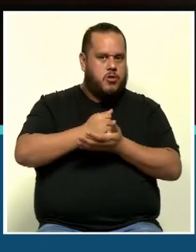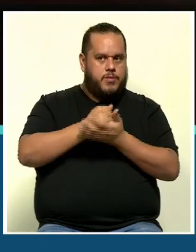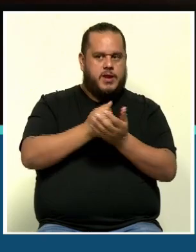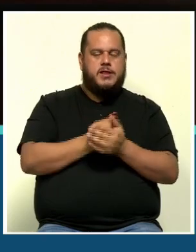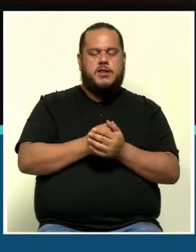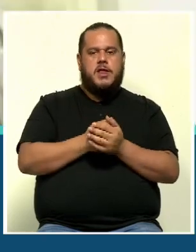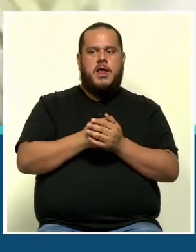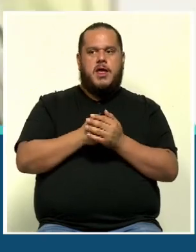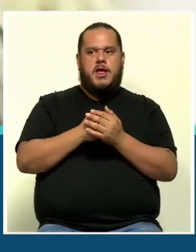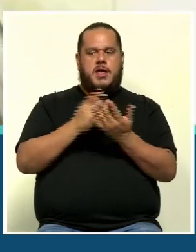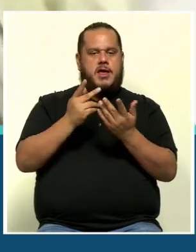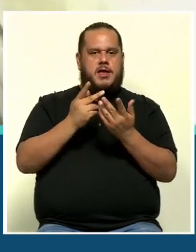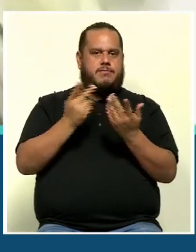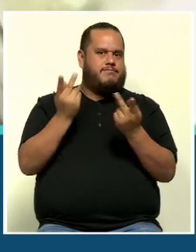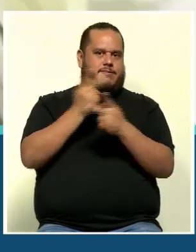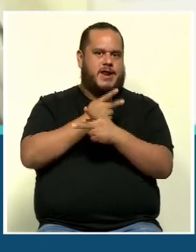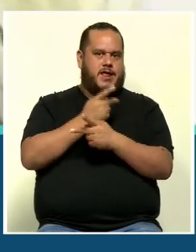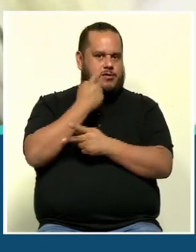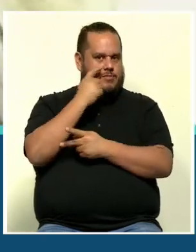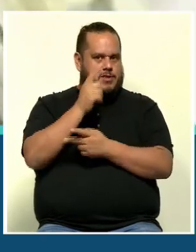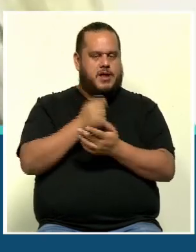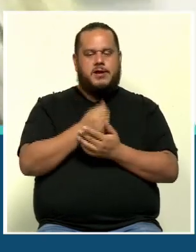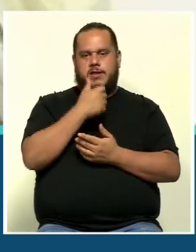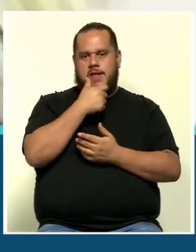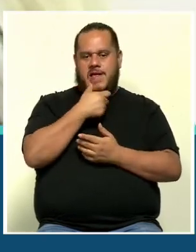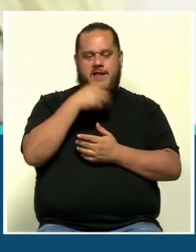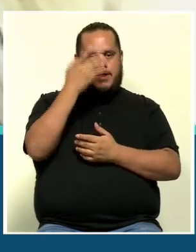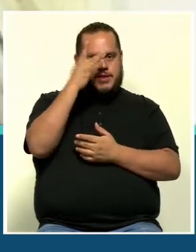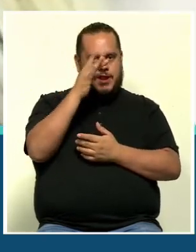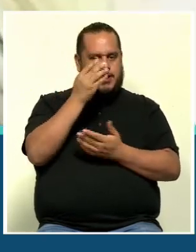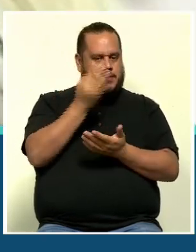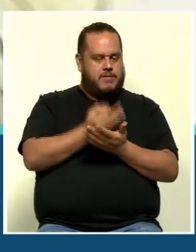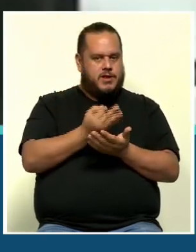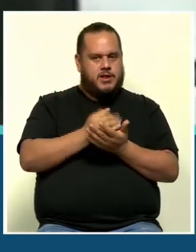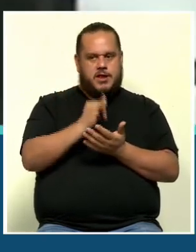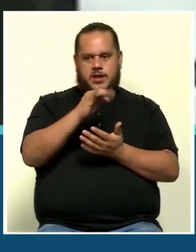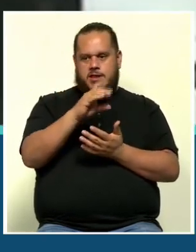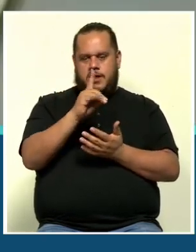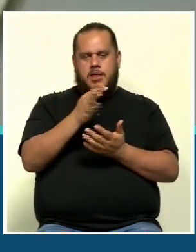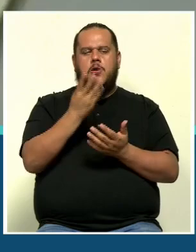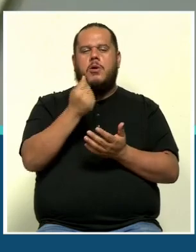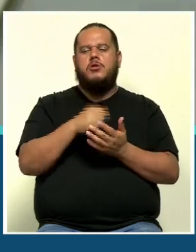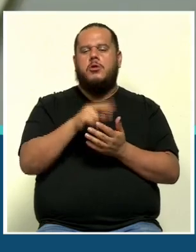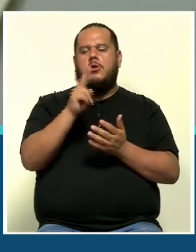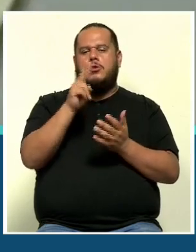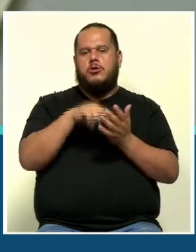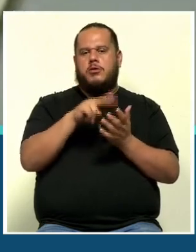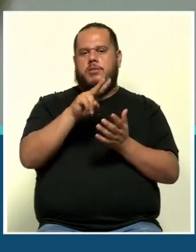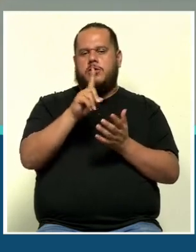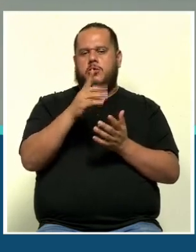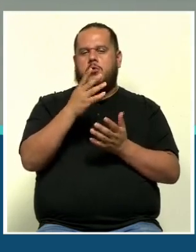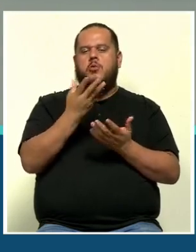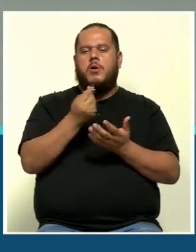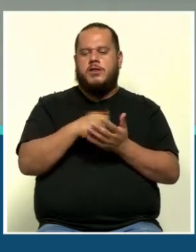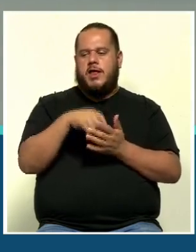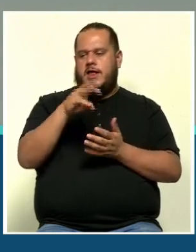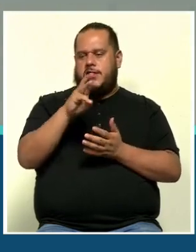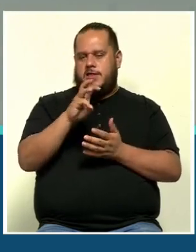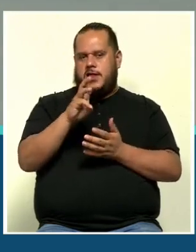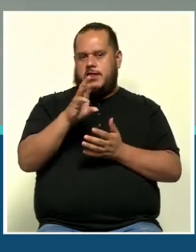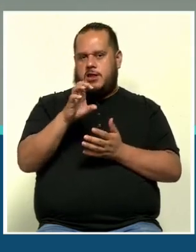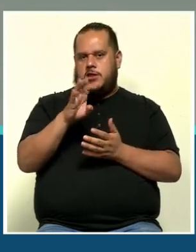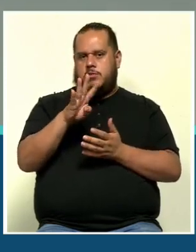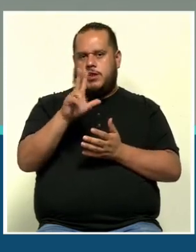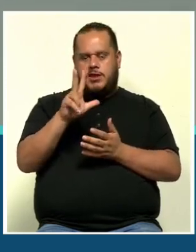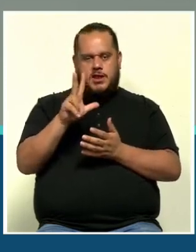Paraísos fiscales. La Unidad de Inteligencia Financiera del ICD reportó en todo el año 2021 643 operaciones